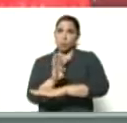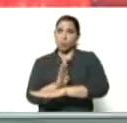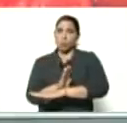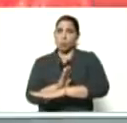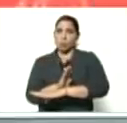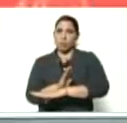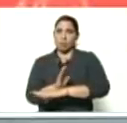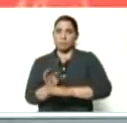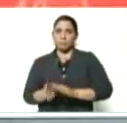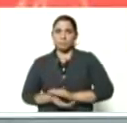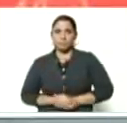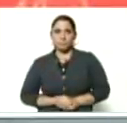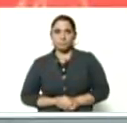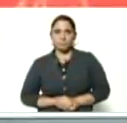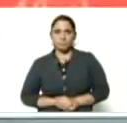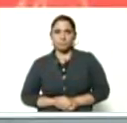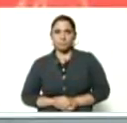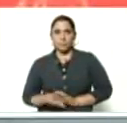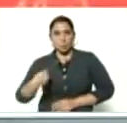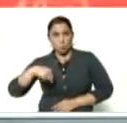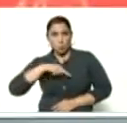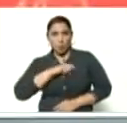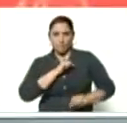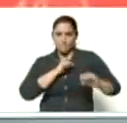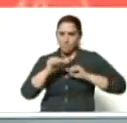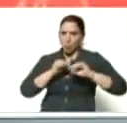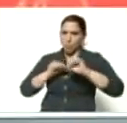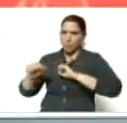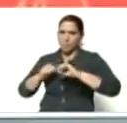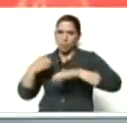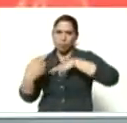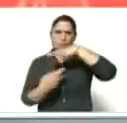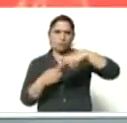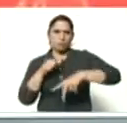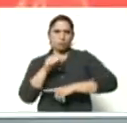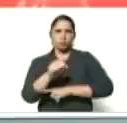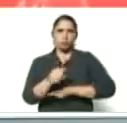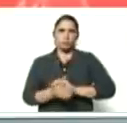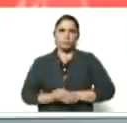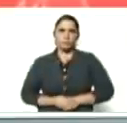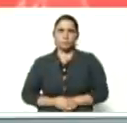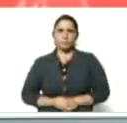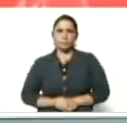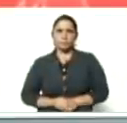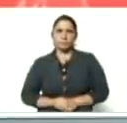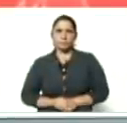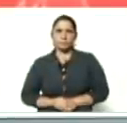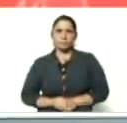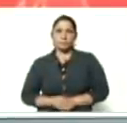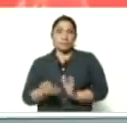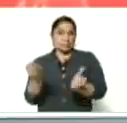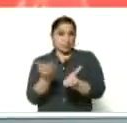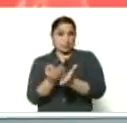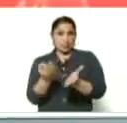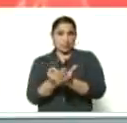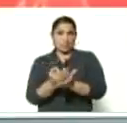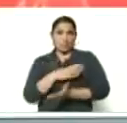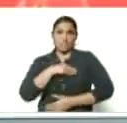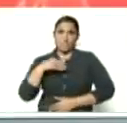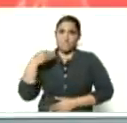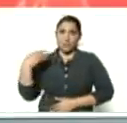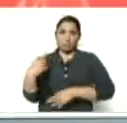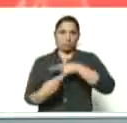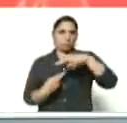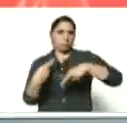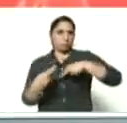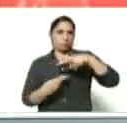los menos jóvenes de nuestro movimiento revolucionario, siempre por su espíritu revolucionario,